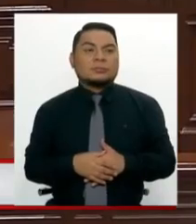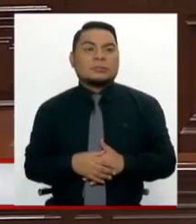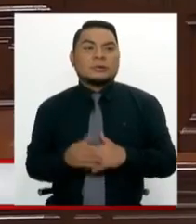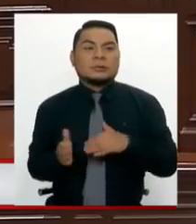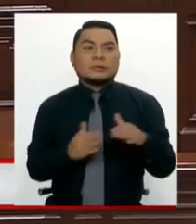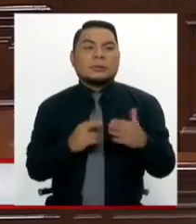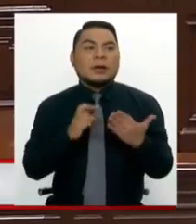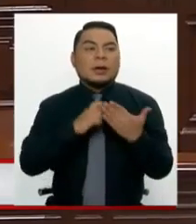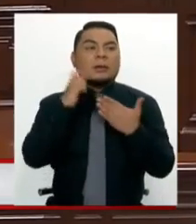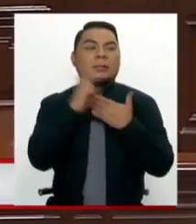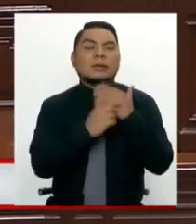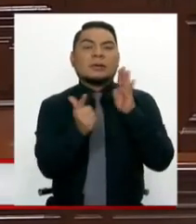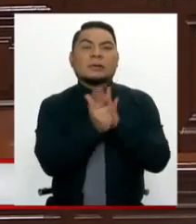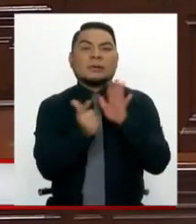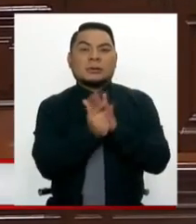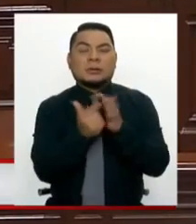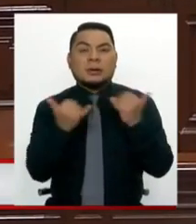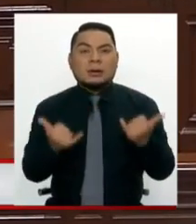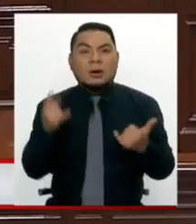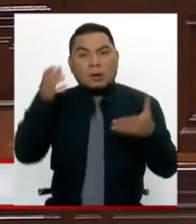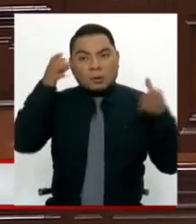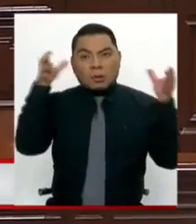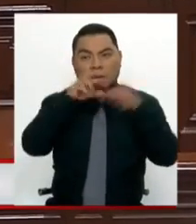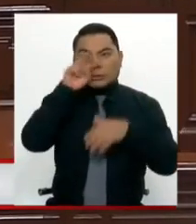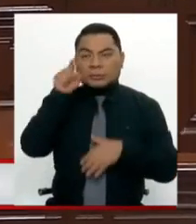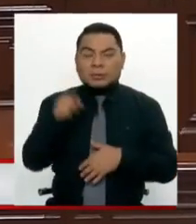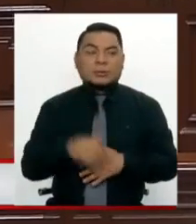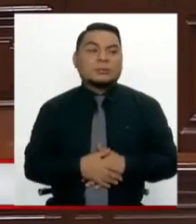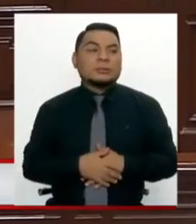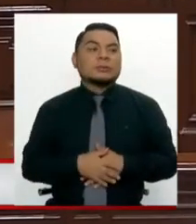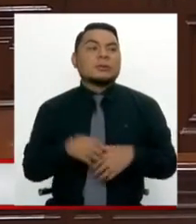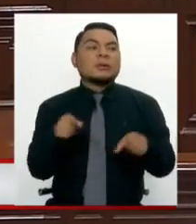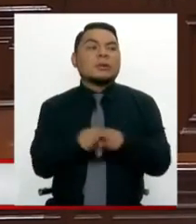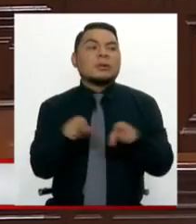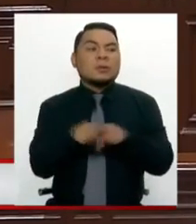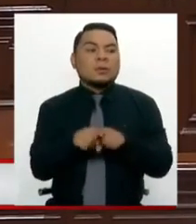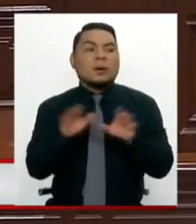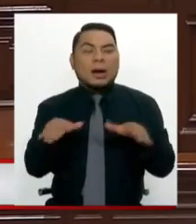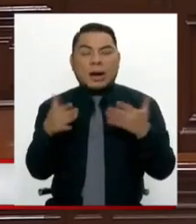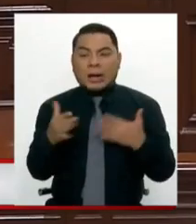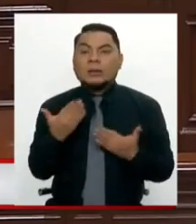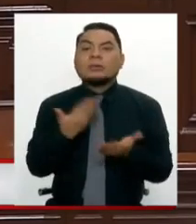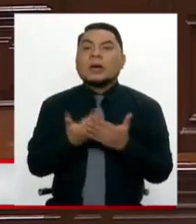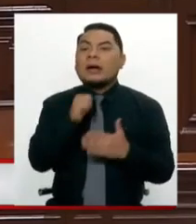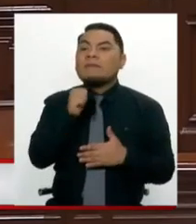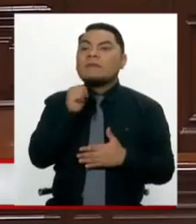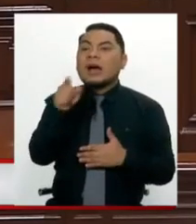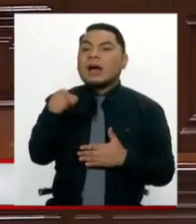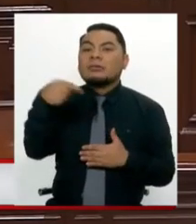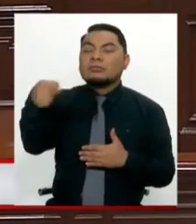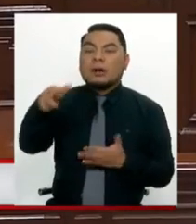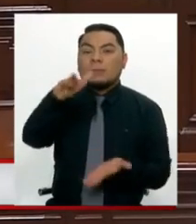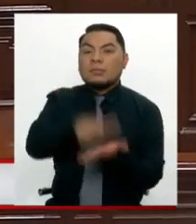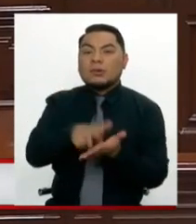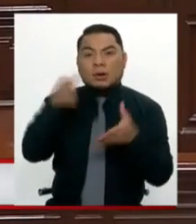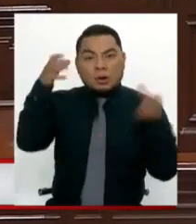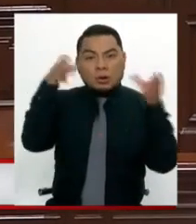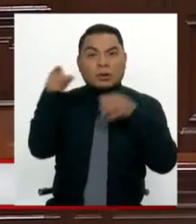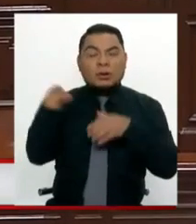Proyectos de ley pendientes en el Congreso de la República. Igualmente se encuentran pendientes de aprobación en el